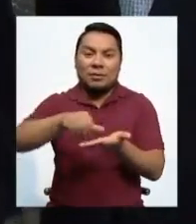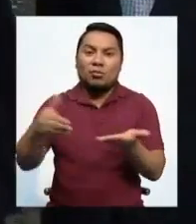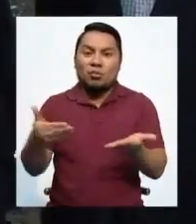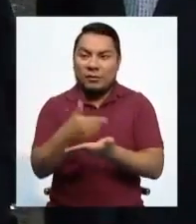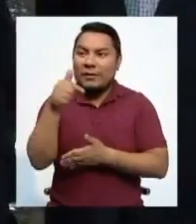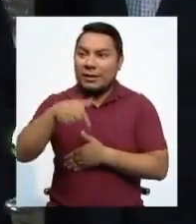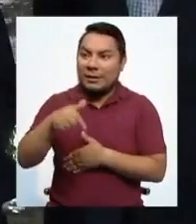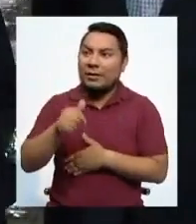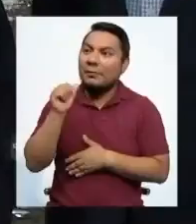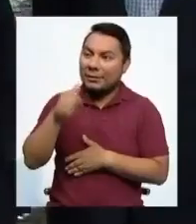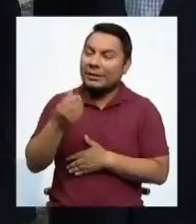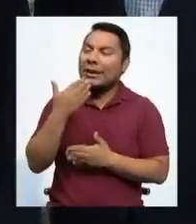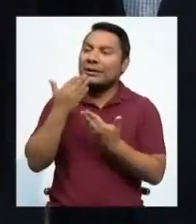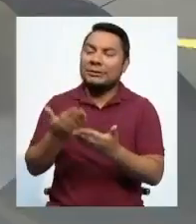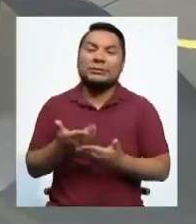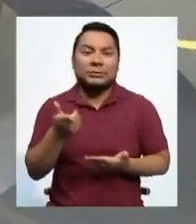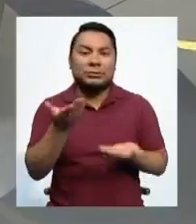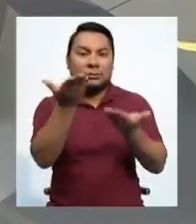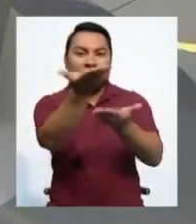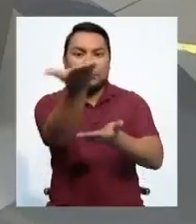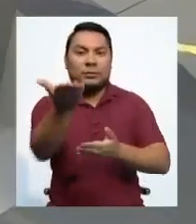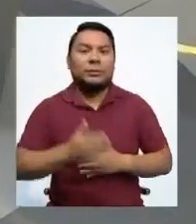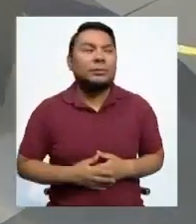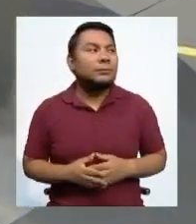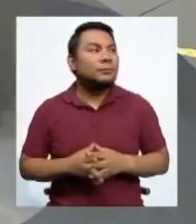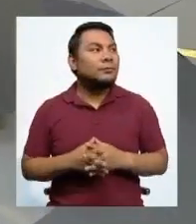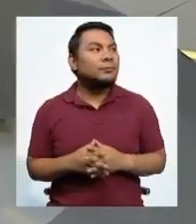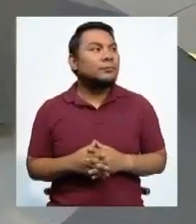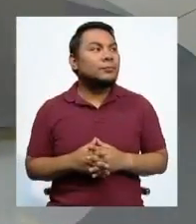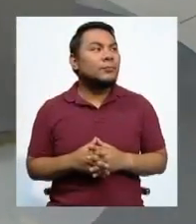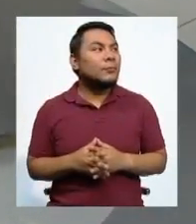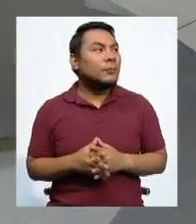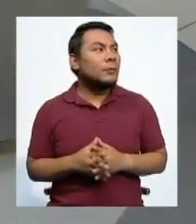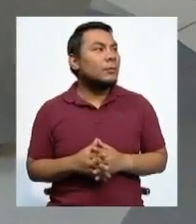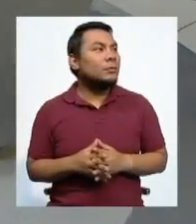aquí entonces en el Cercado de Lima. Seguimos con ustedes, compañeros, en el Estudio Central. Adelante. Muchas gracias. Buenas noches.